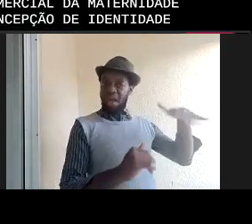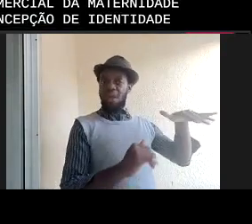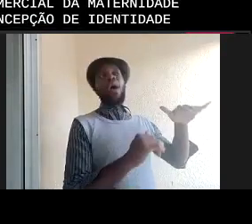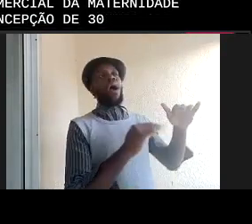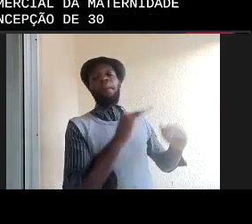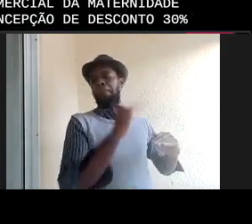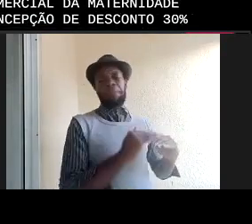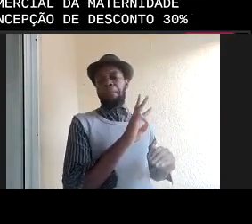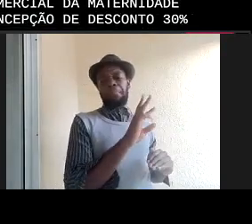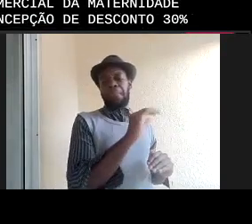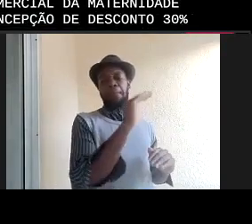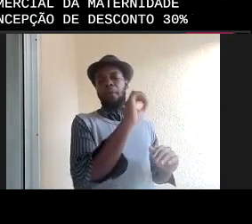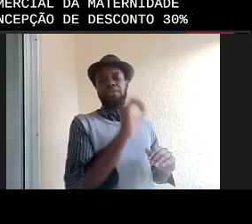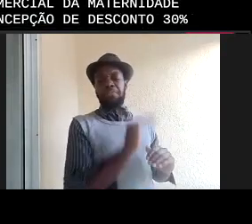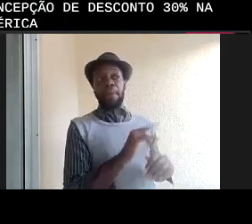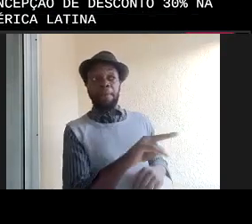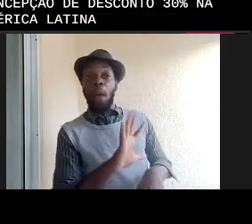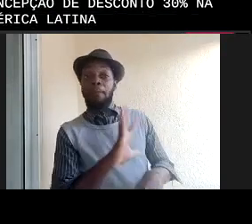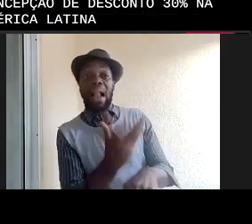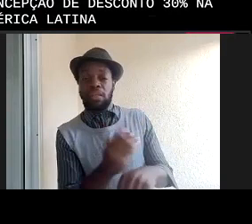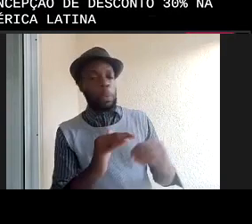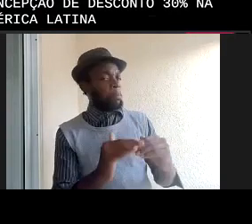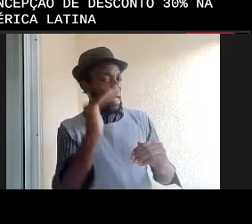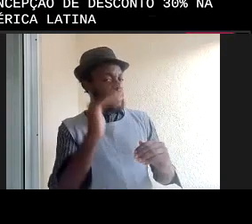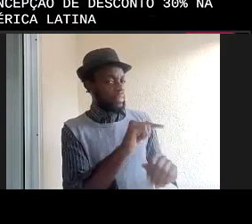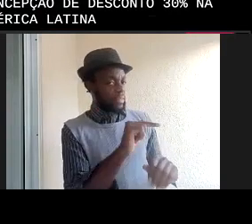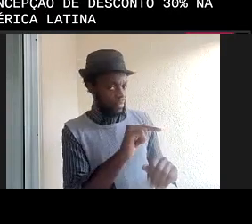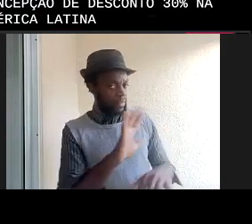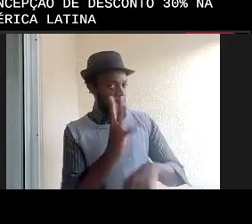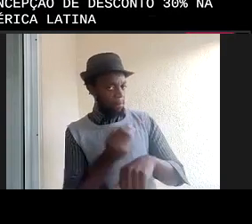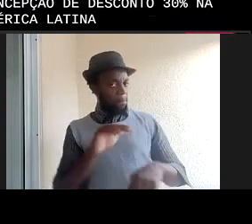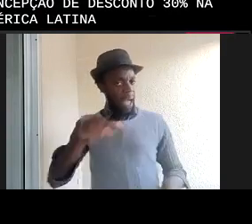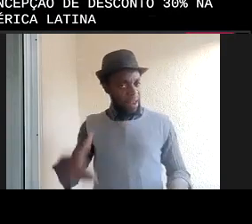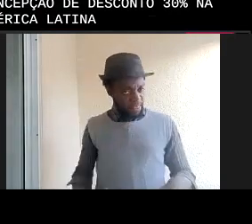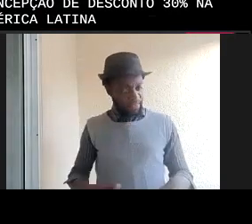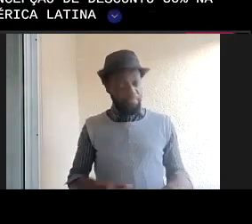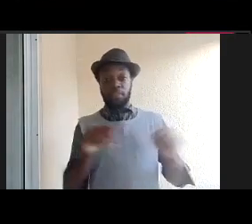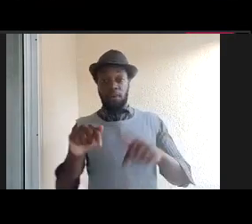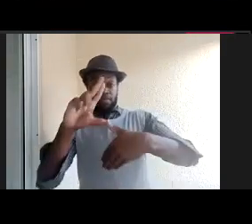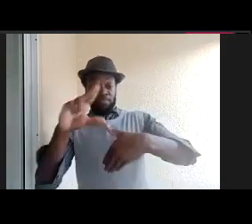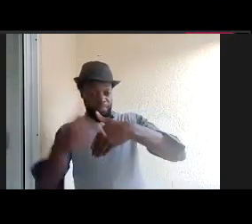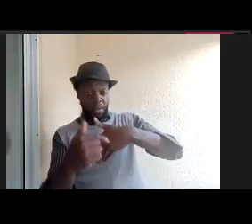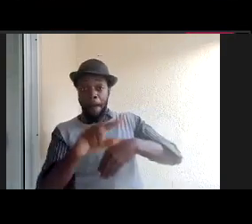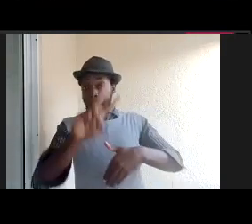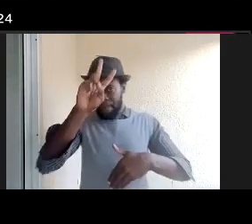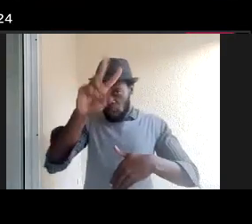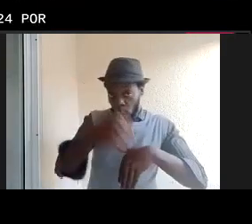en América Latina y el Caribe, la proporción varía del 13% en Perú al 24% en